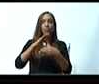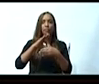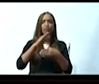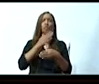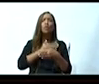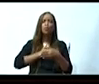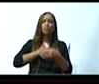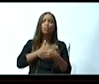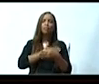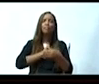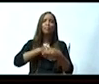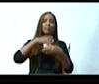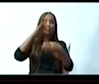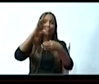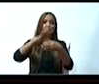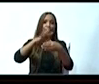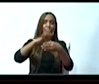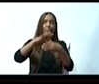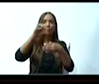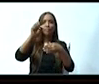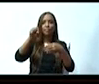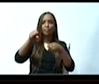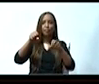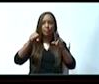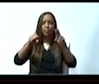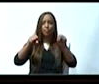Voten por favor, sí o no.